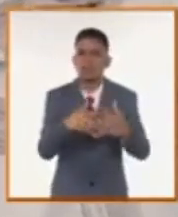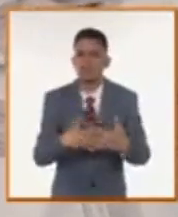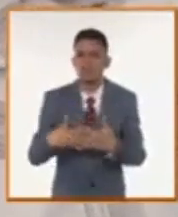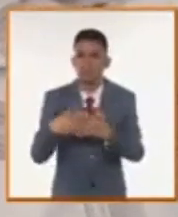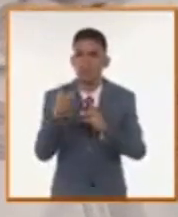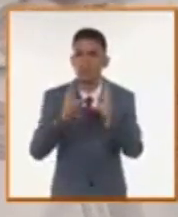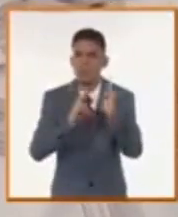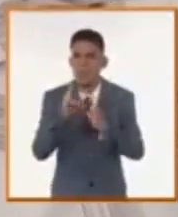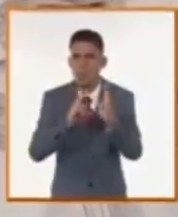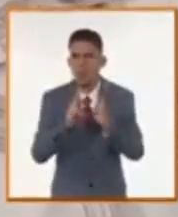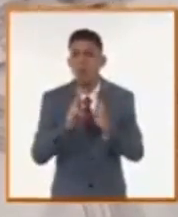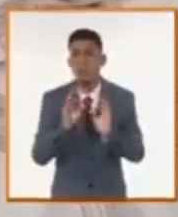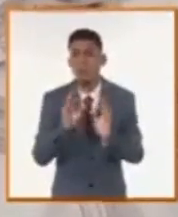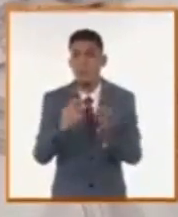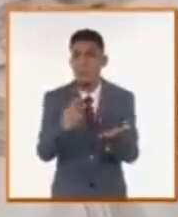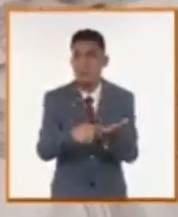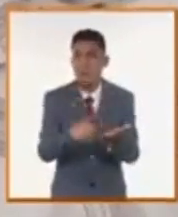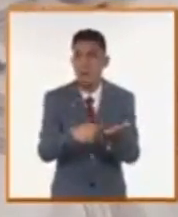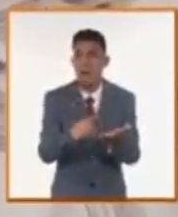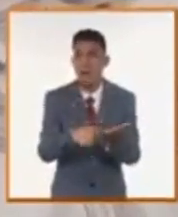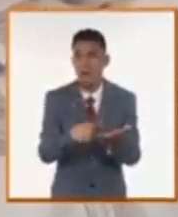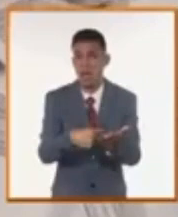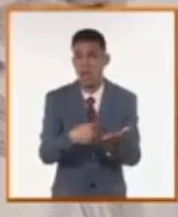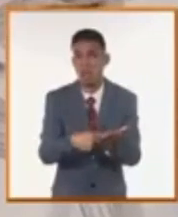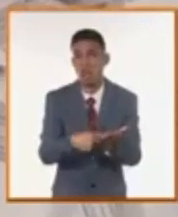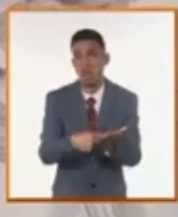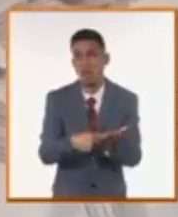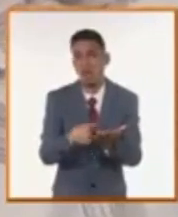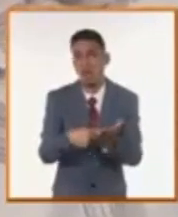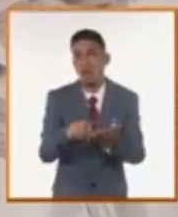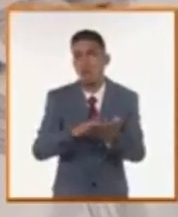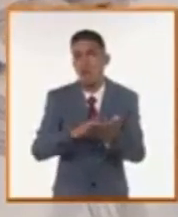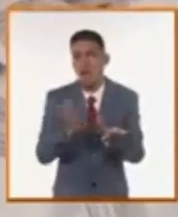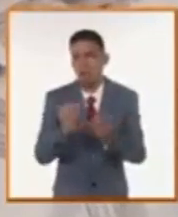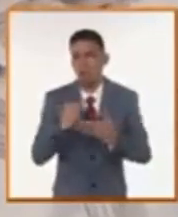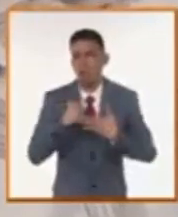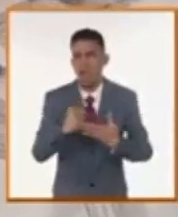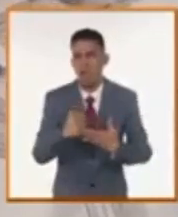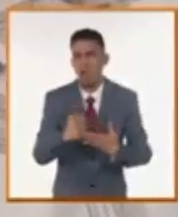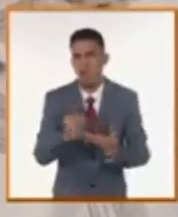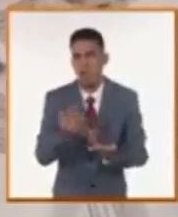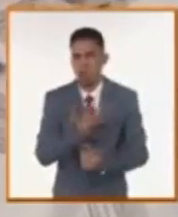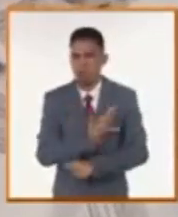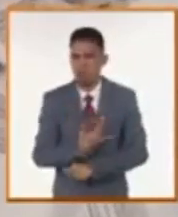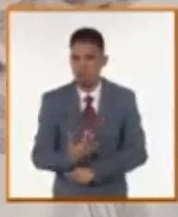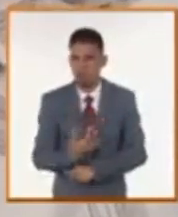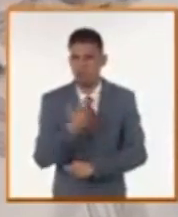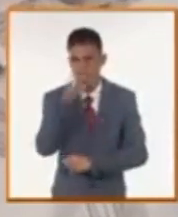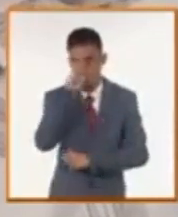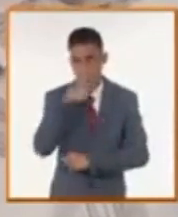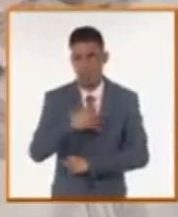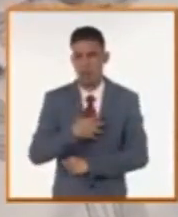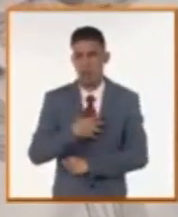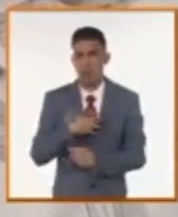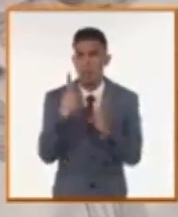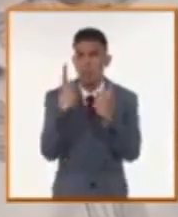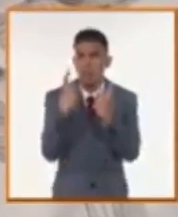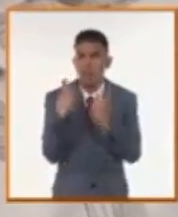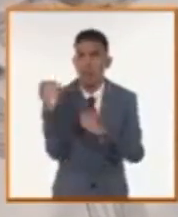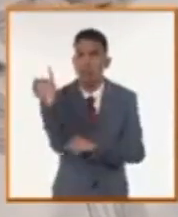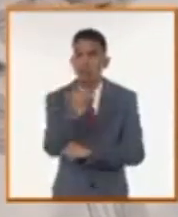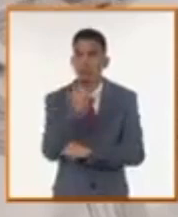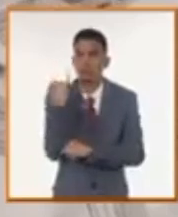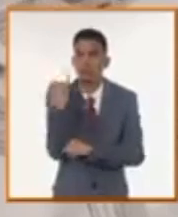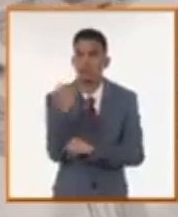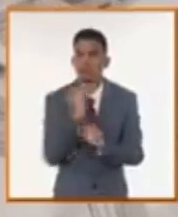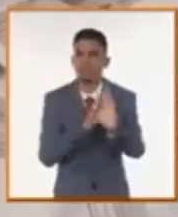un precio muy alto que ningún otro país hubiera pagado. Hacía falta un internacionalismo, un